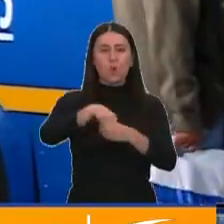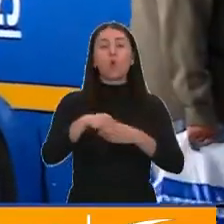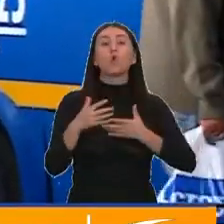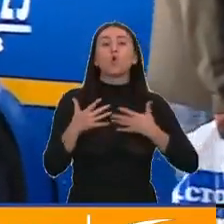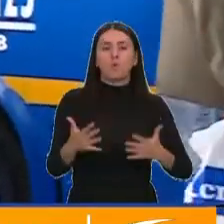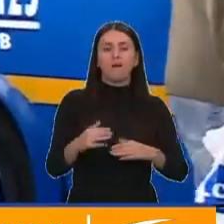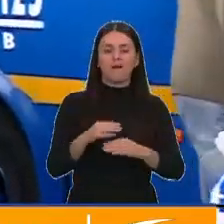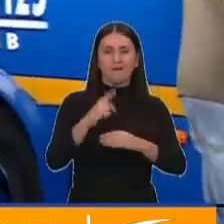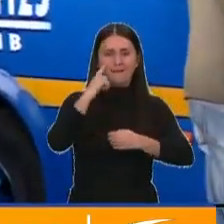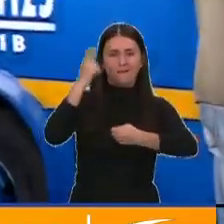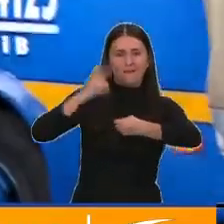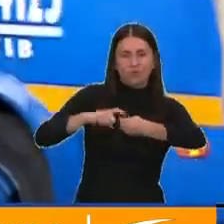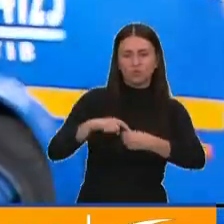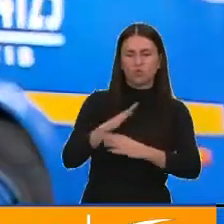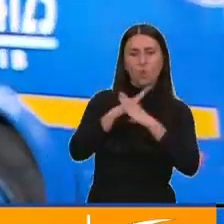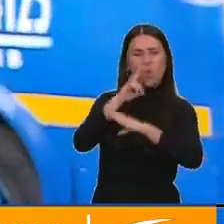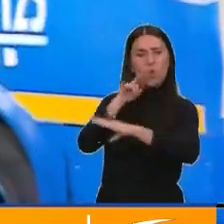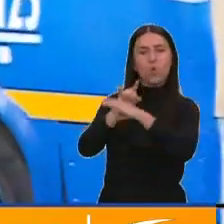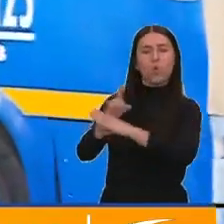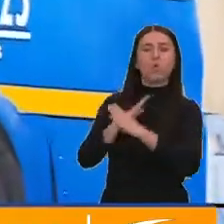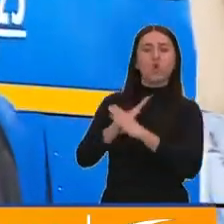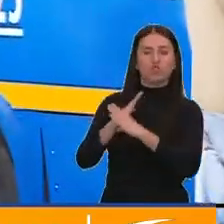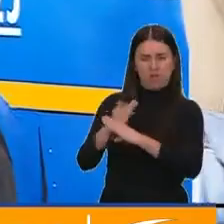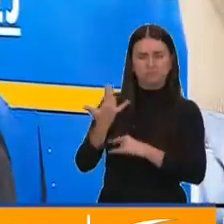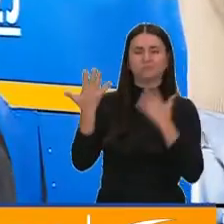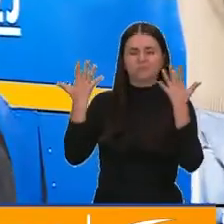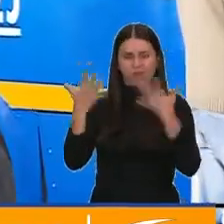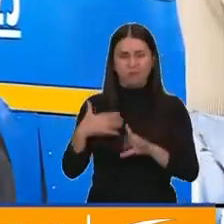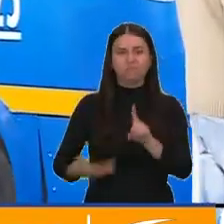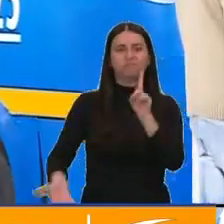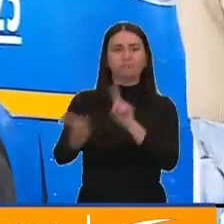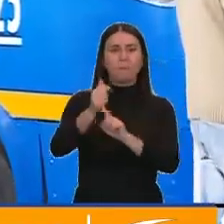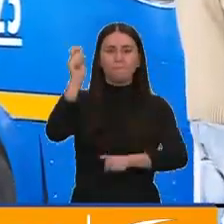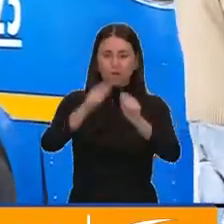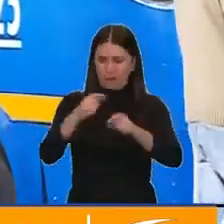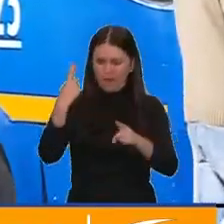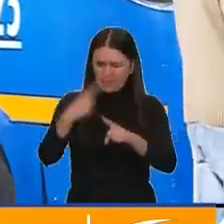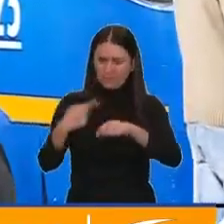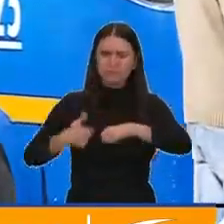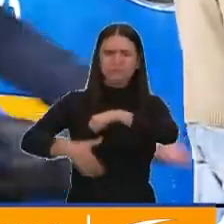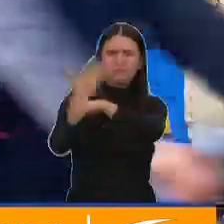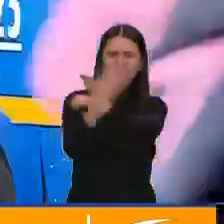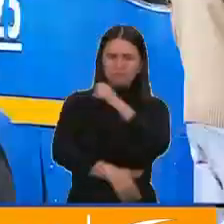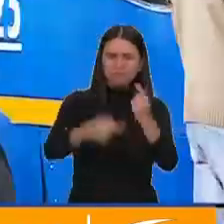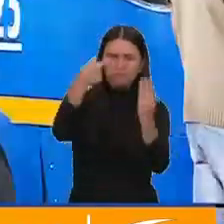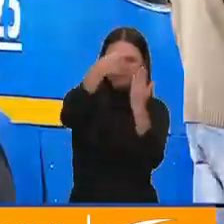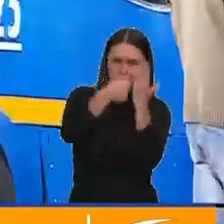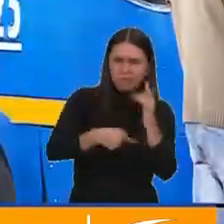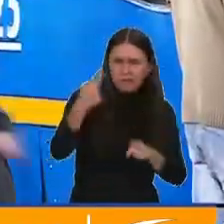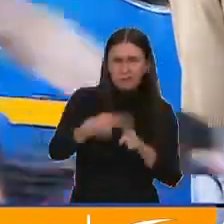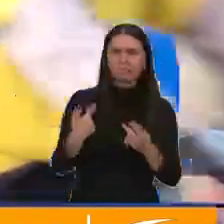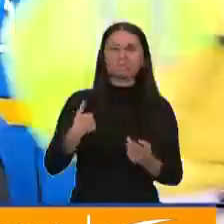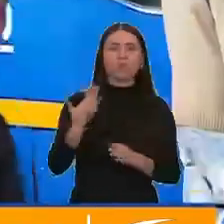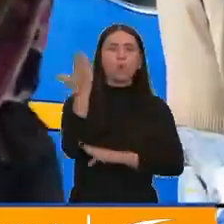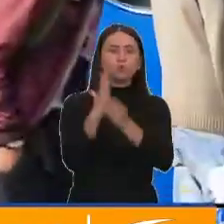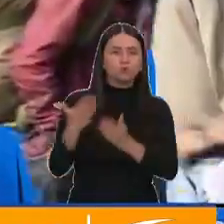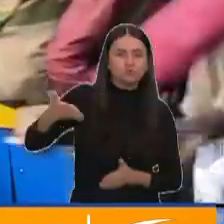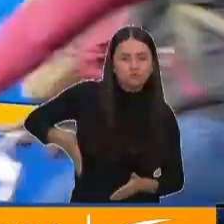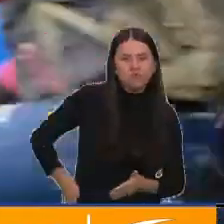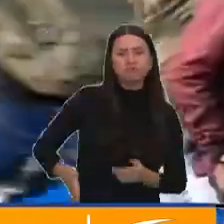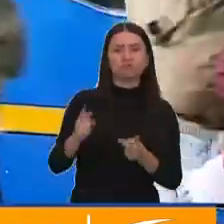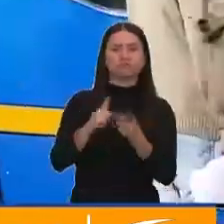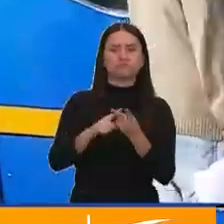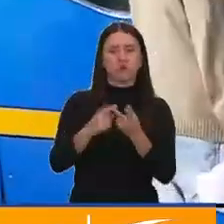y control a los ciudadanos, en donde hemos encontrado personal con antecedentes, se incautan armas blancas, se